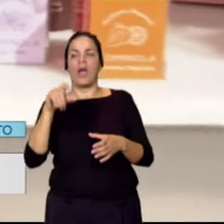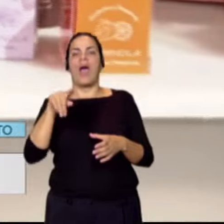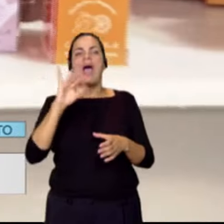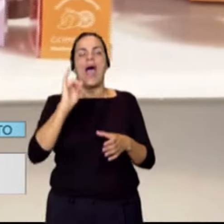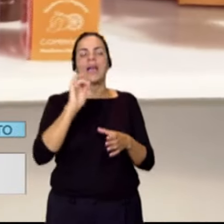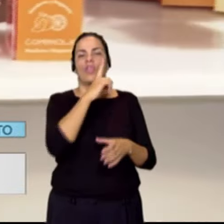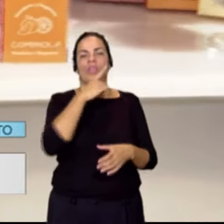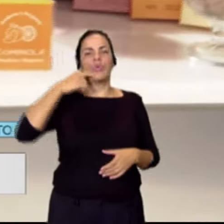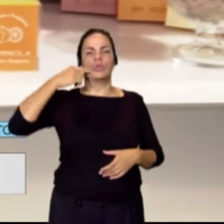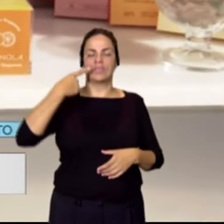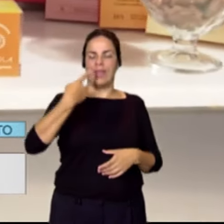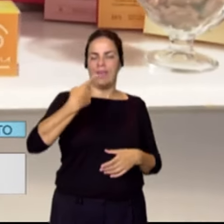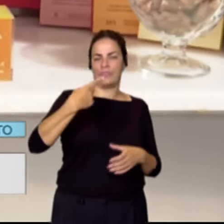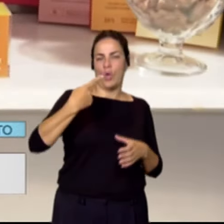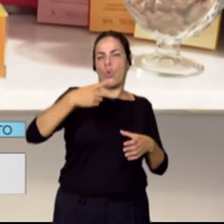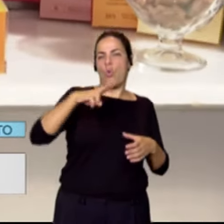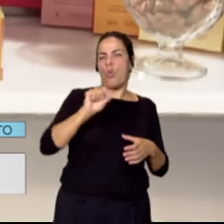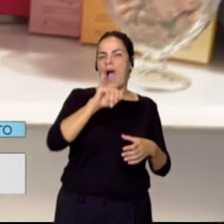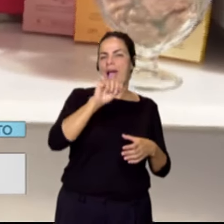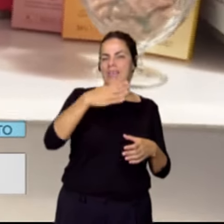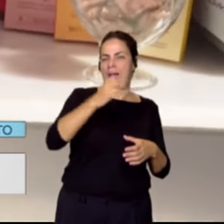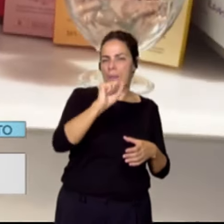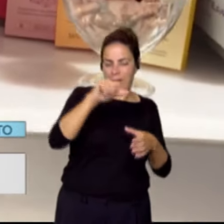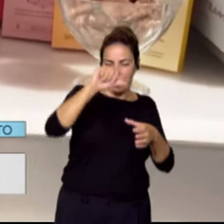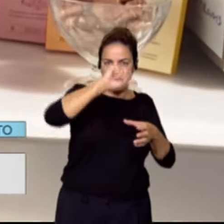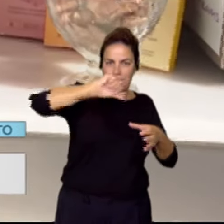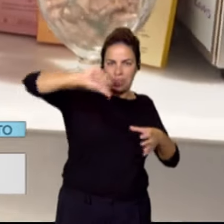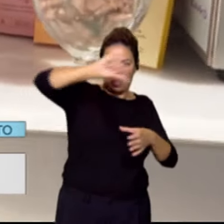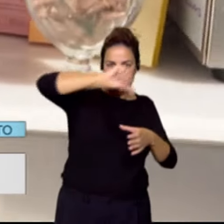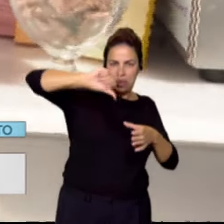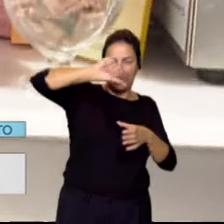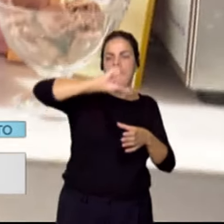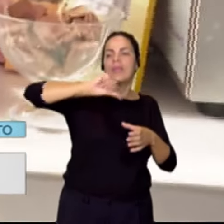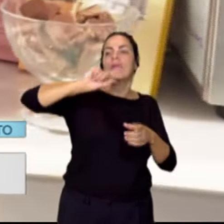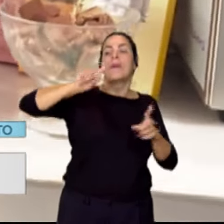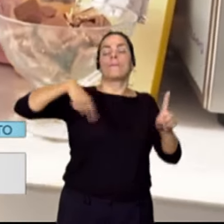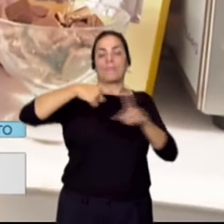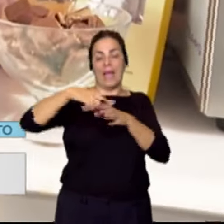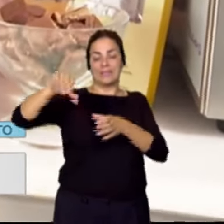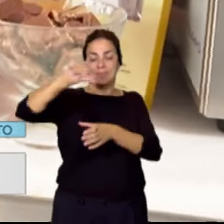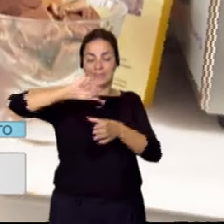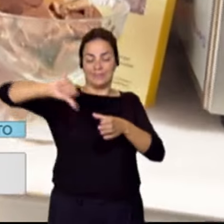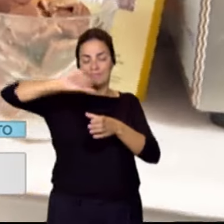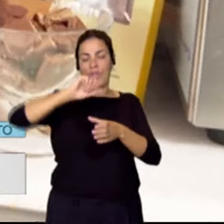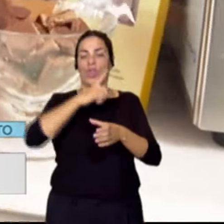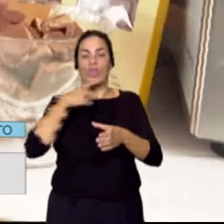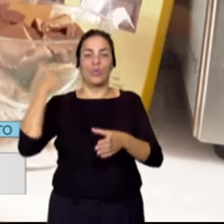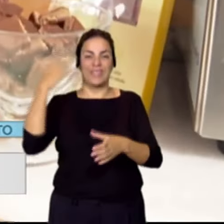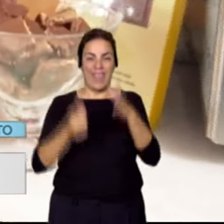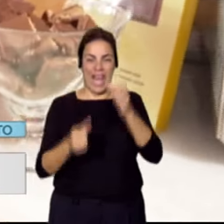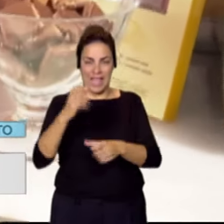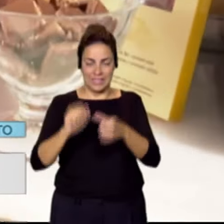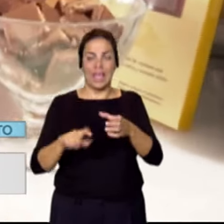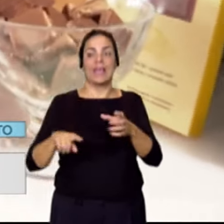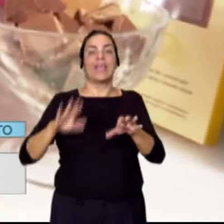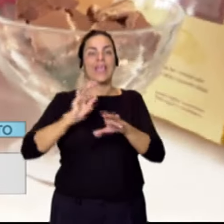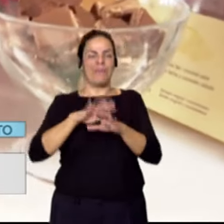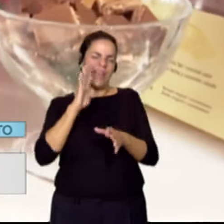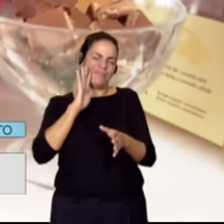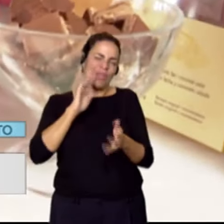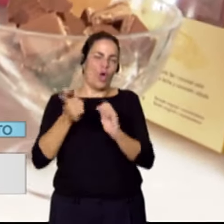y una salsa un un Gil de guayaba Perdón un un gel dulce de leche y luego para simular un poco la lana de La